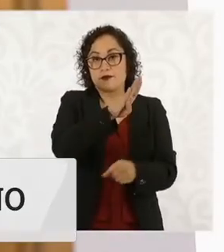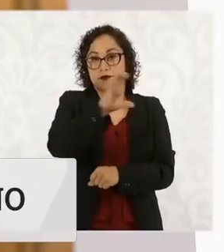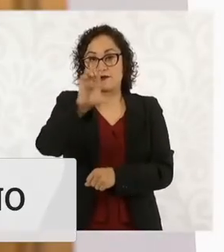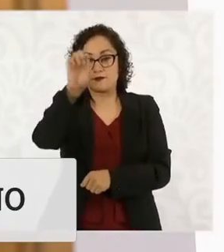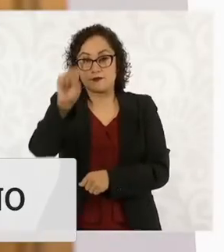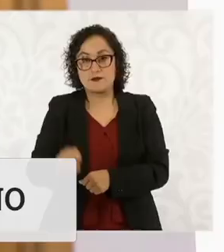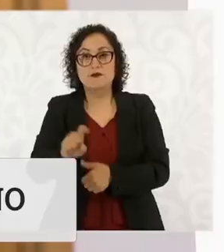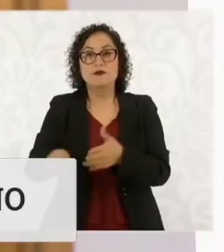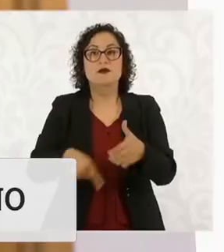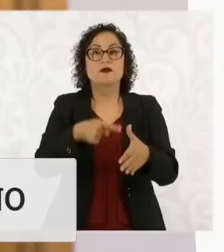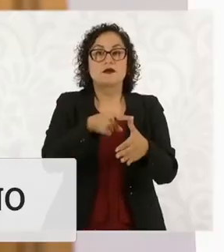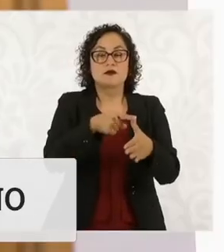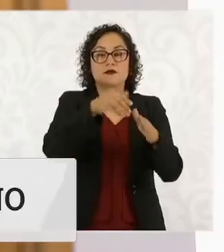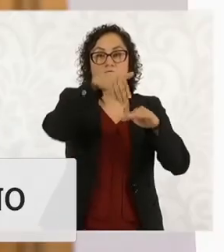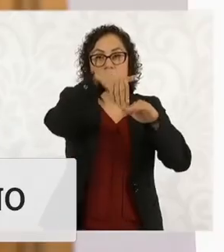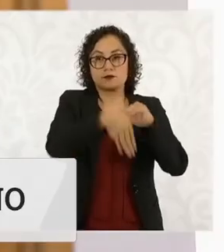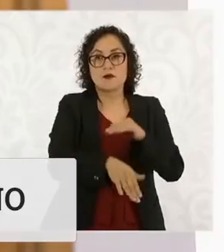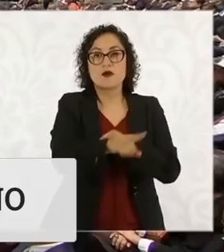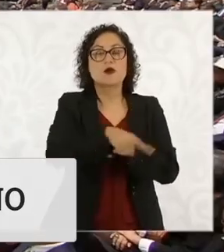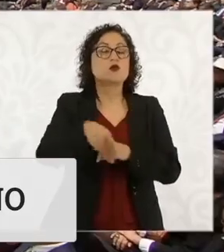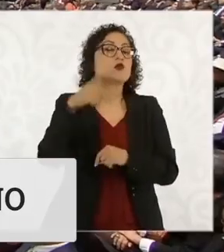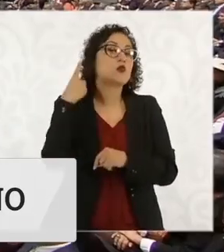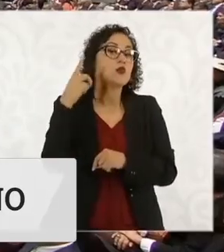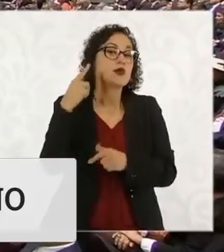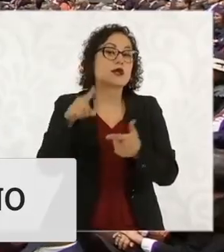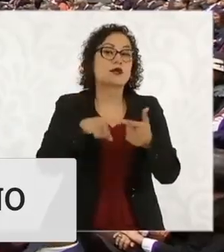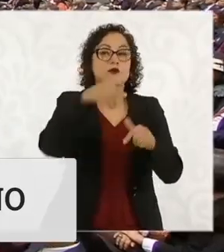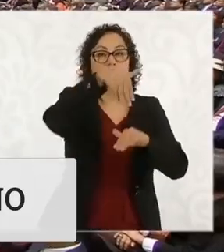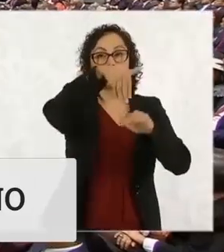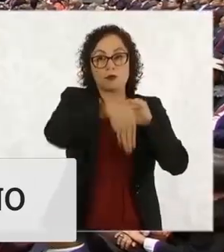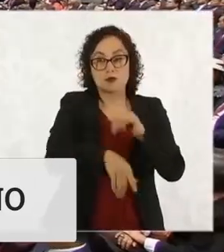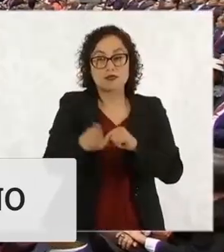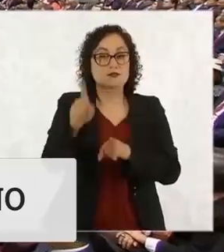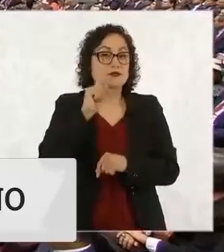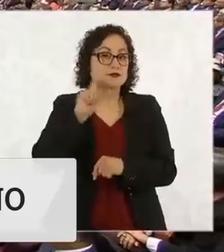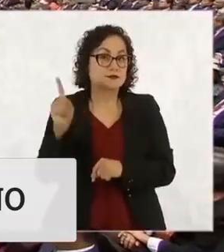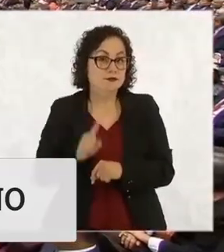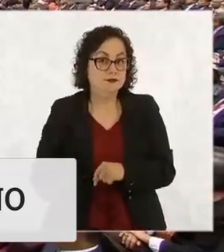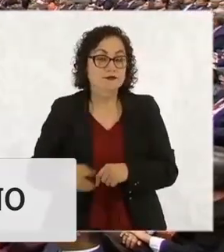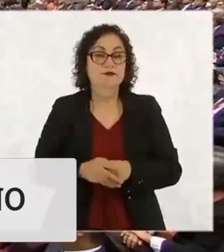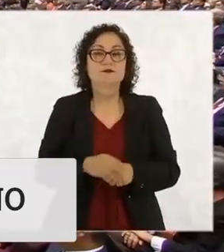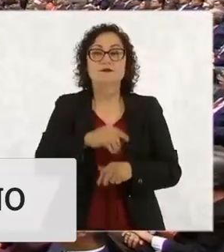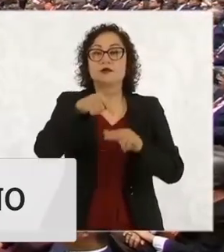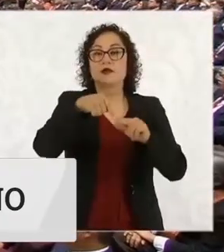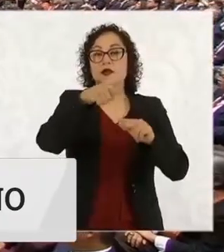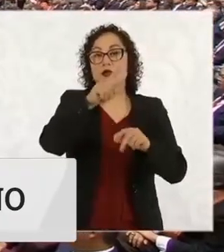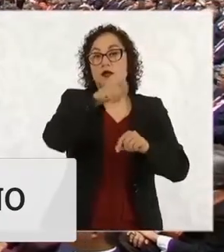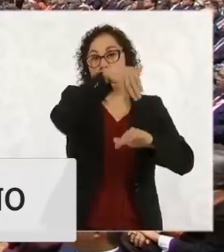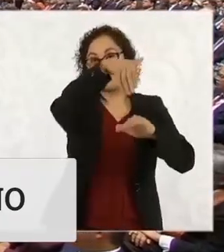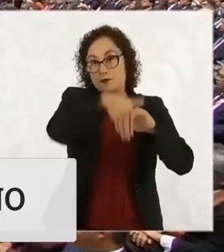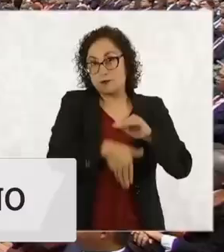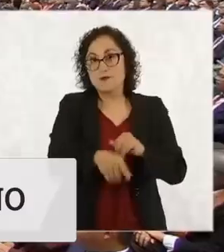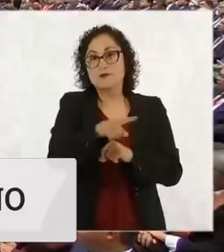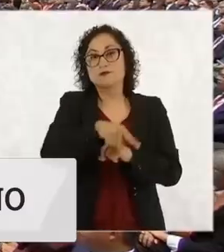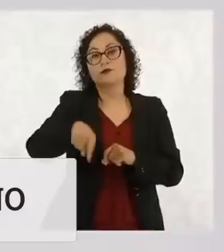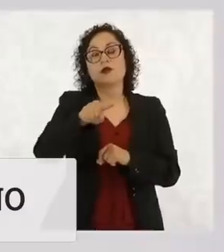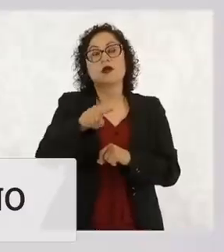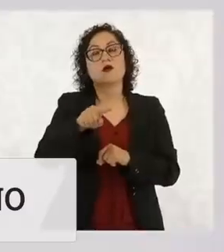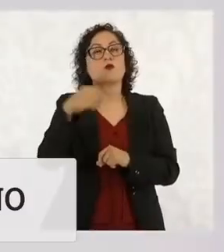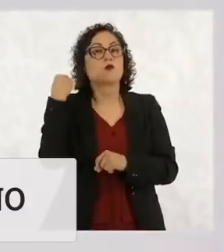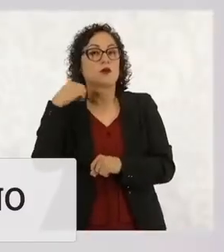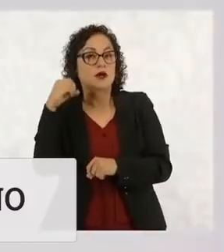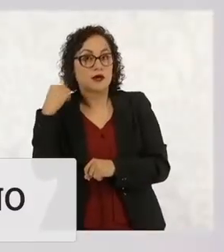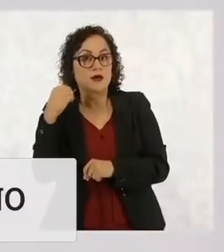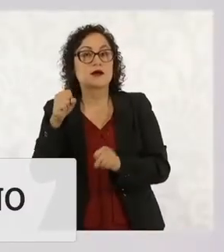Sur, Presa Tunal 2 en Durango, Presa Milpillas en Zacatecas, Presa Paso Ancho en